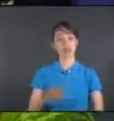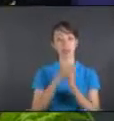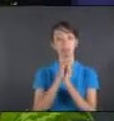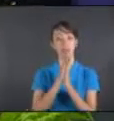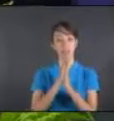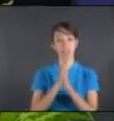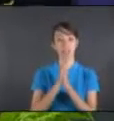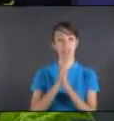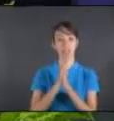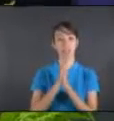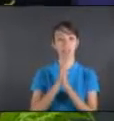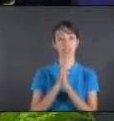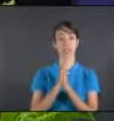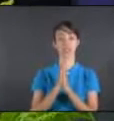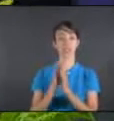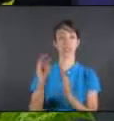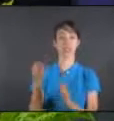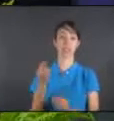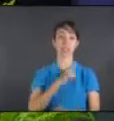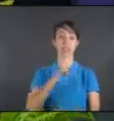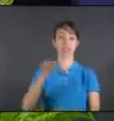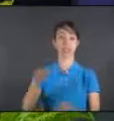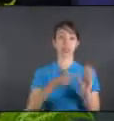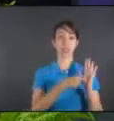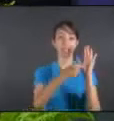oraciones. Le voy a rogar también